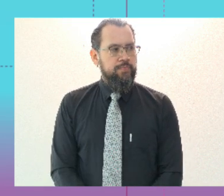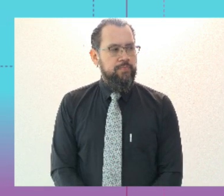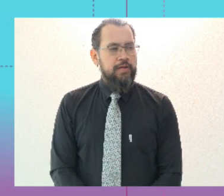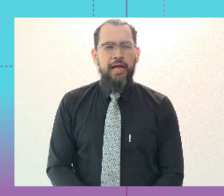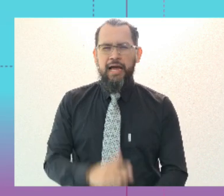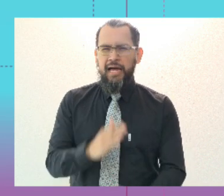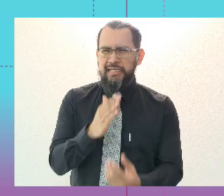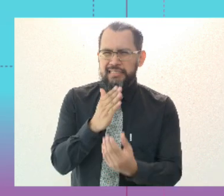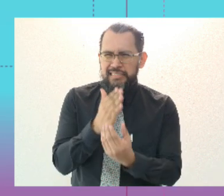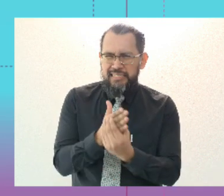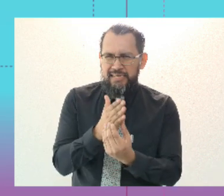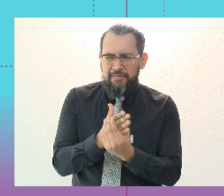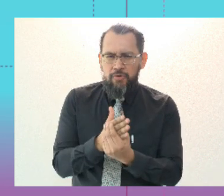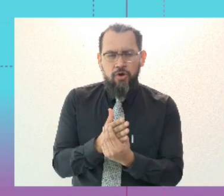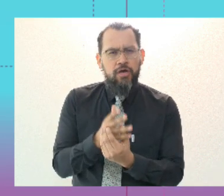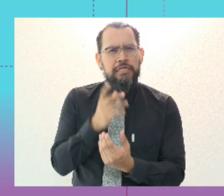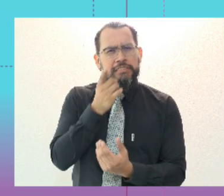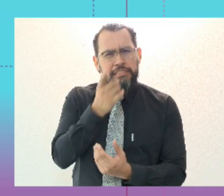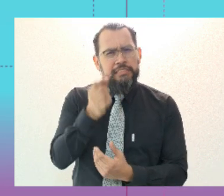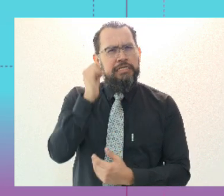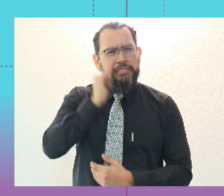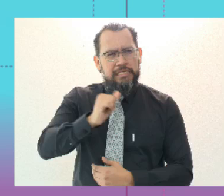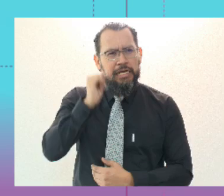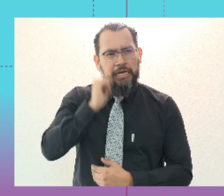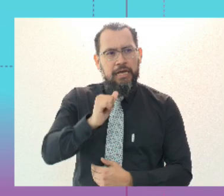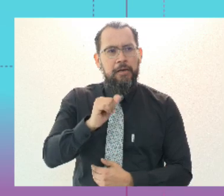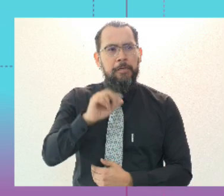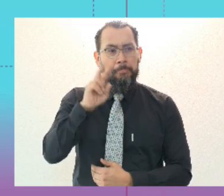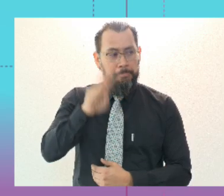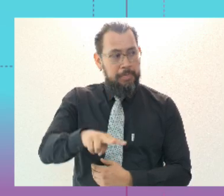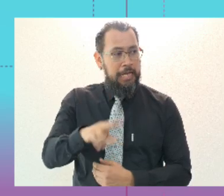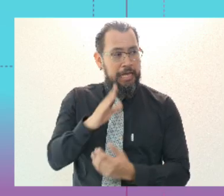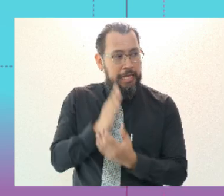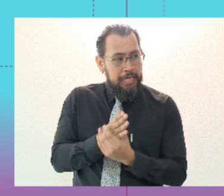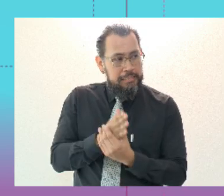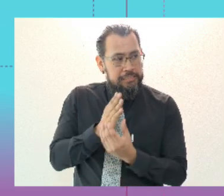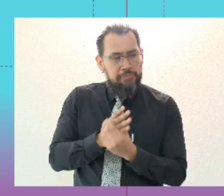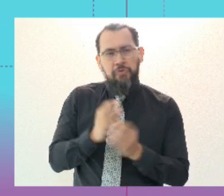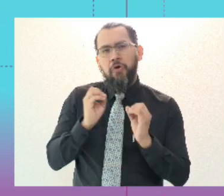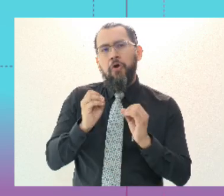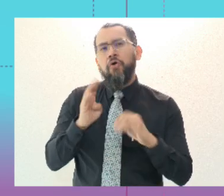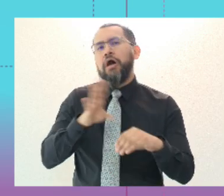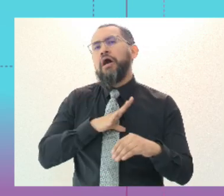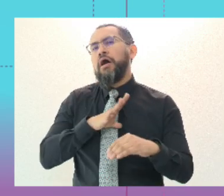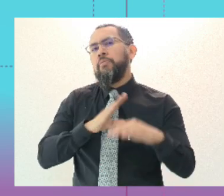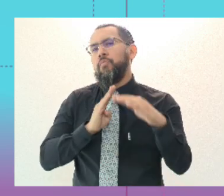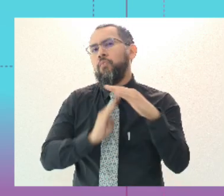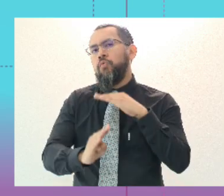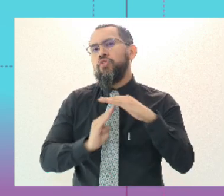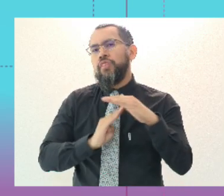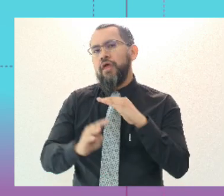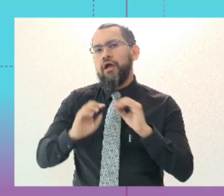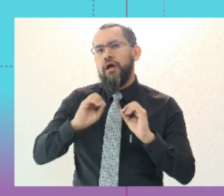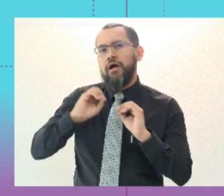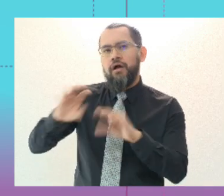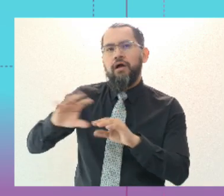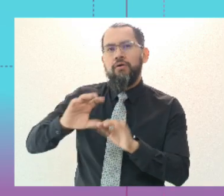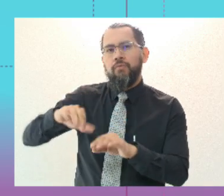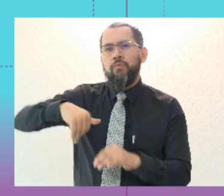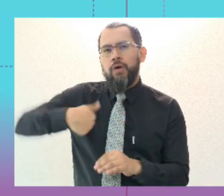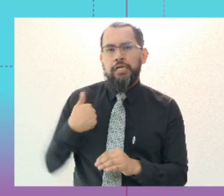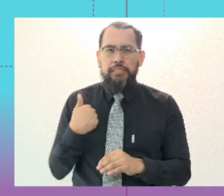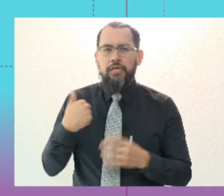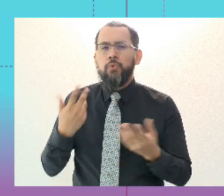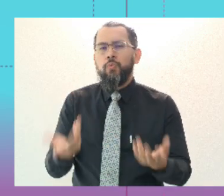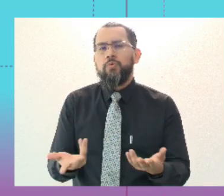Hablamos de archivos como parte medular, pero ¿realmente tenemos archivos o tenemos bodegas bajo nuestro resguardo? Y